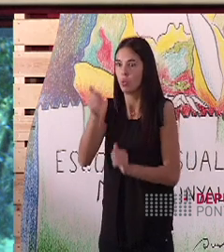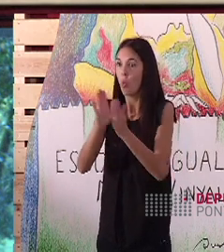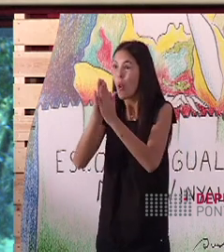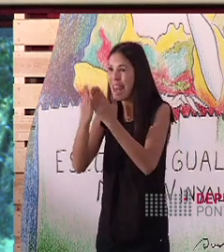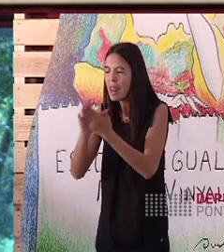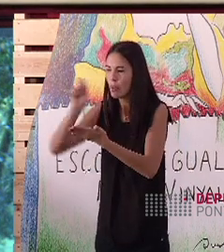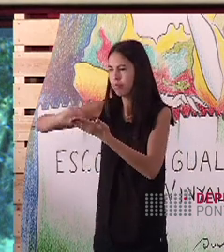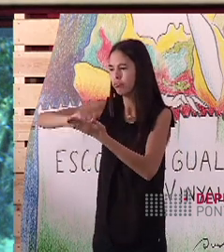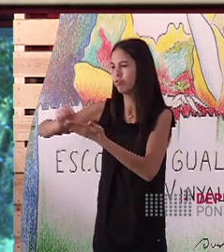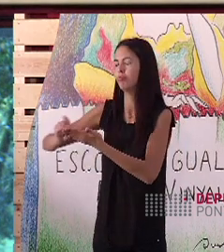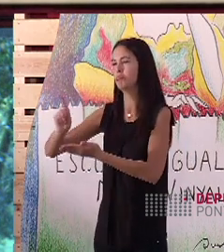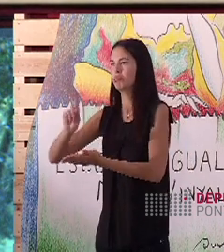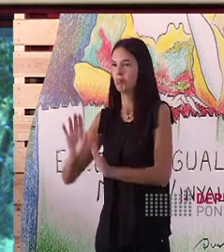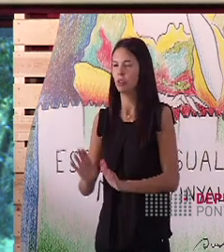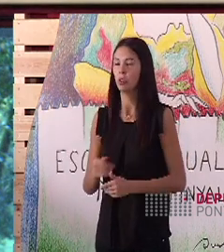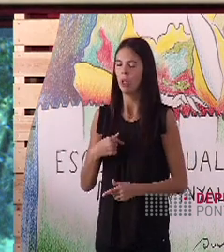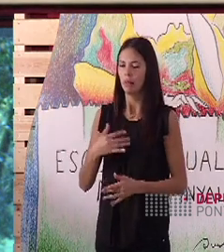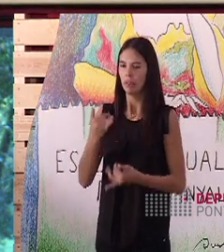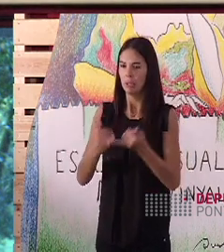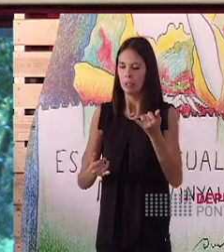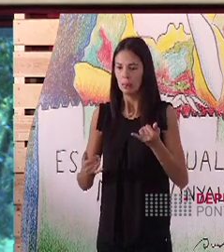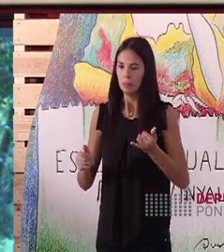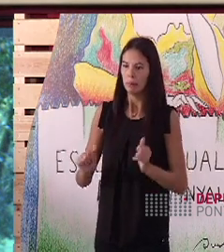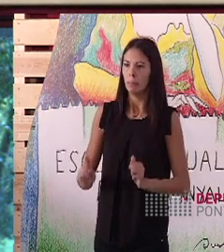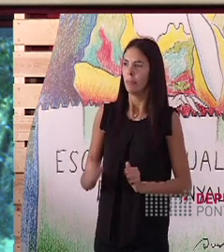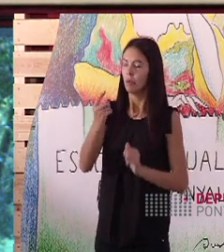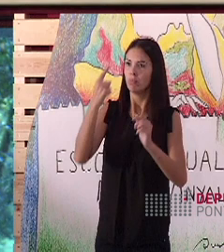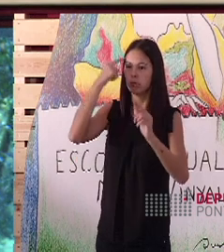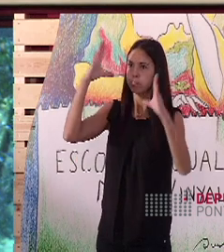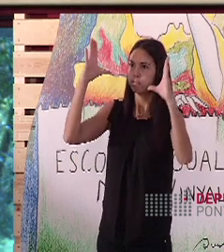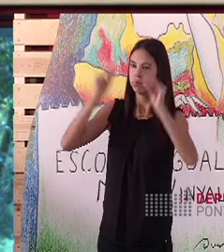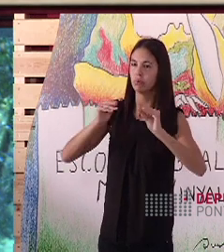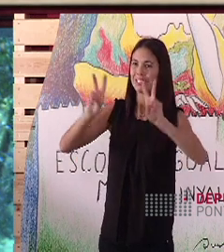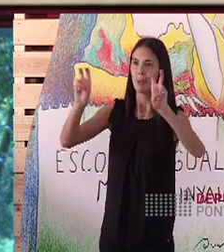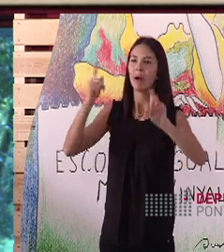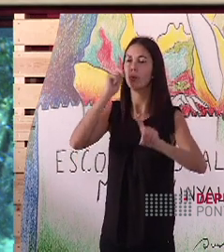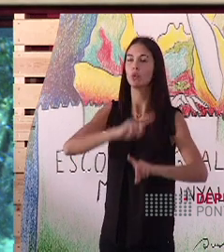era un libro. Y lo primero que me sorprendió cuando me puse a trabajar sobre prostitución,